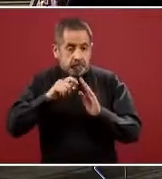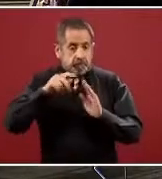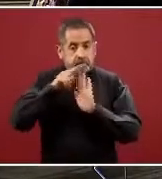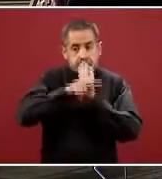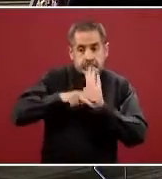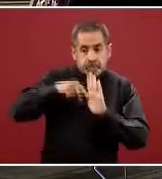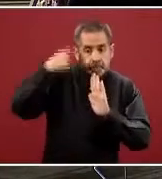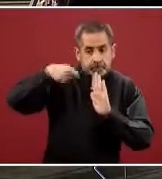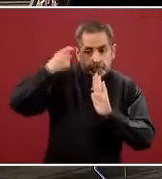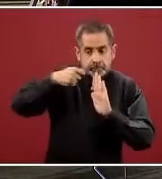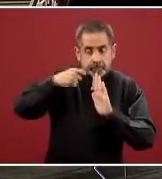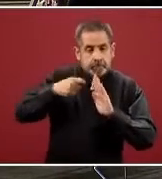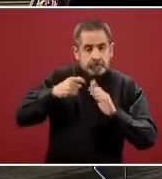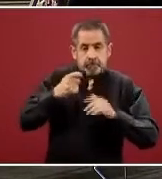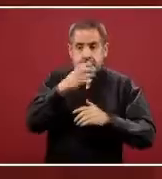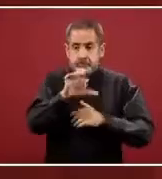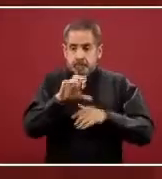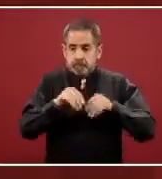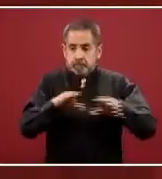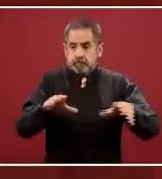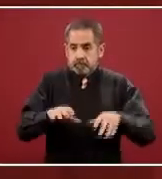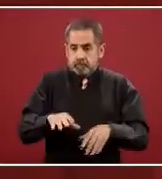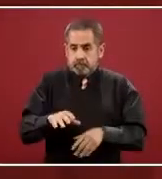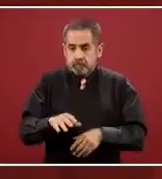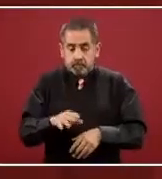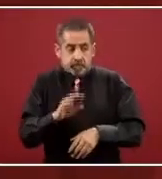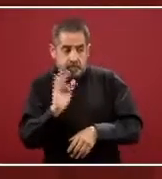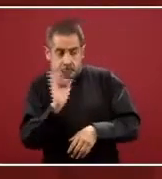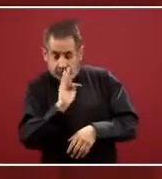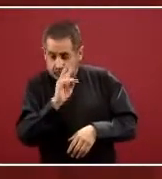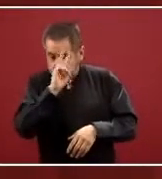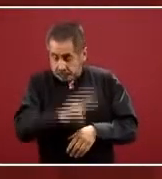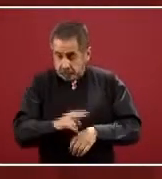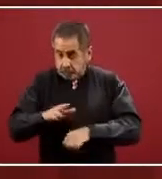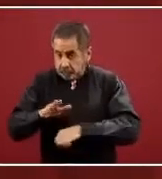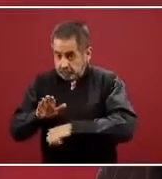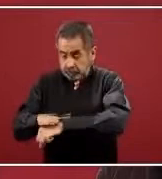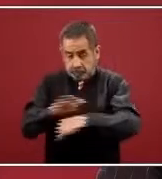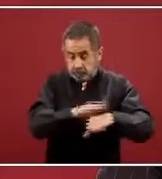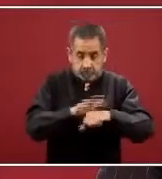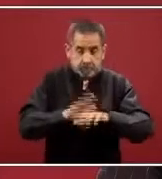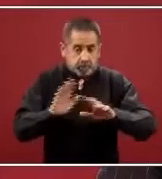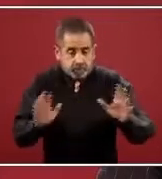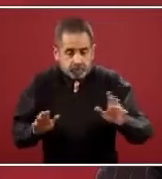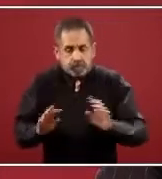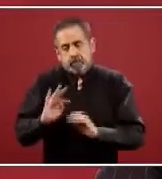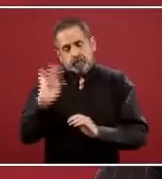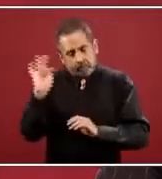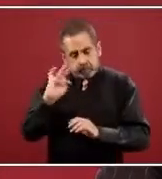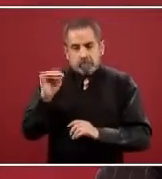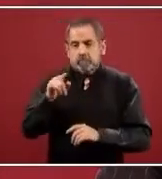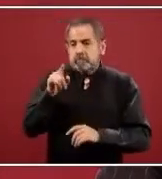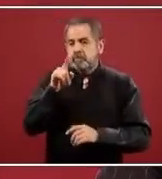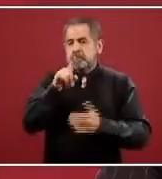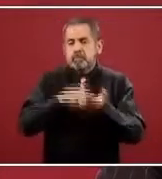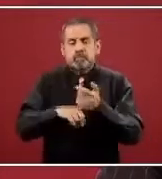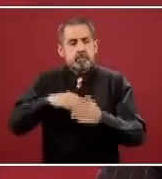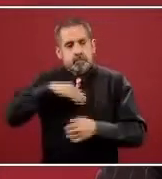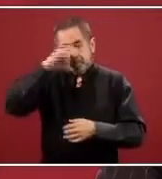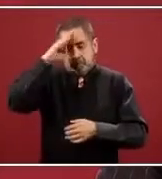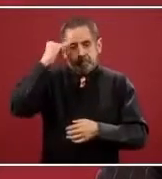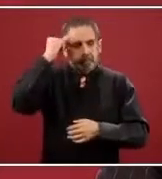tal. Si este fuera cierto o el llamado se estuviera realizando, pudiera ser un mecanismo a través del cual se